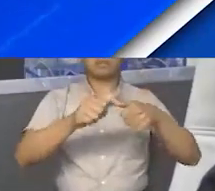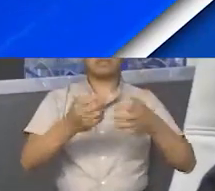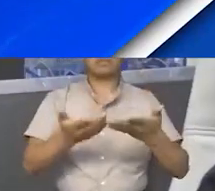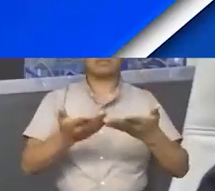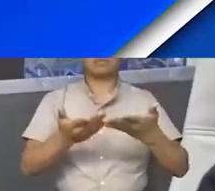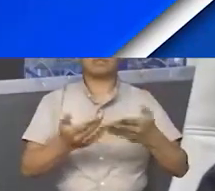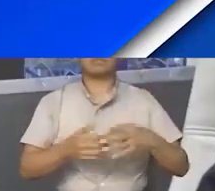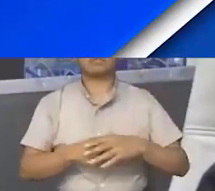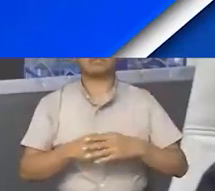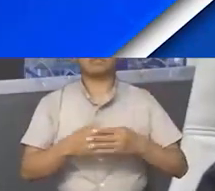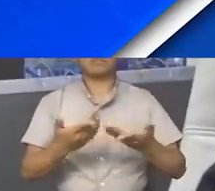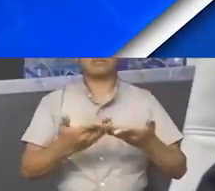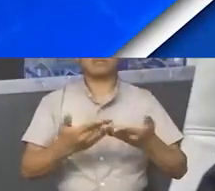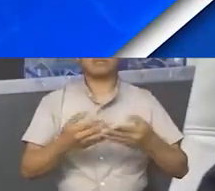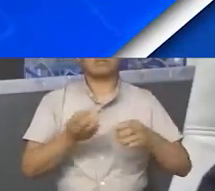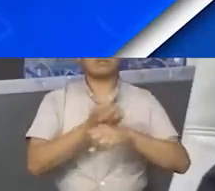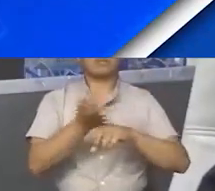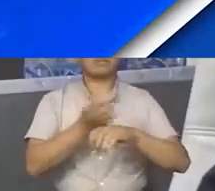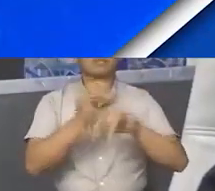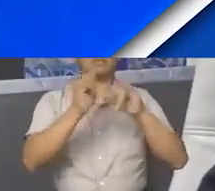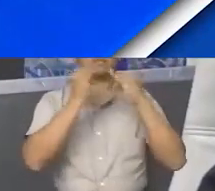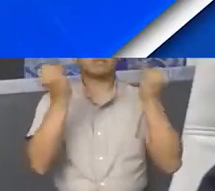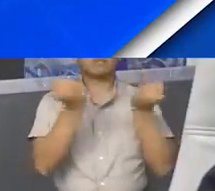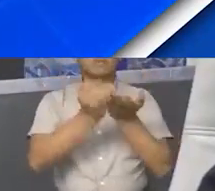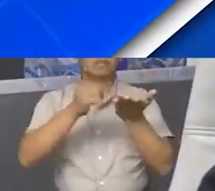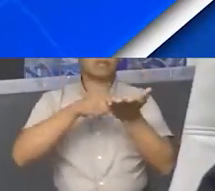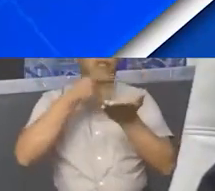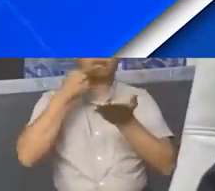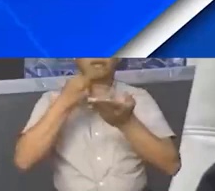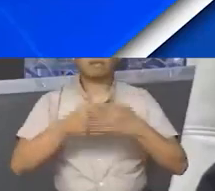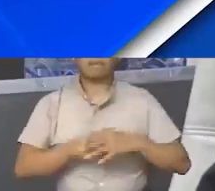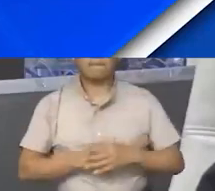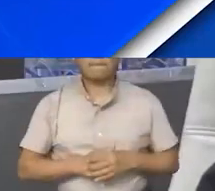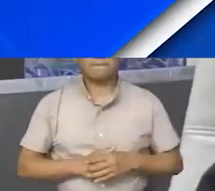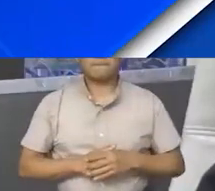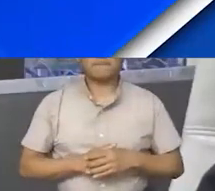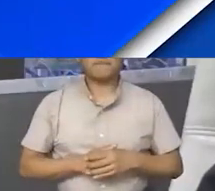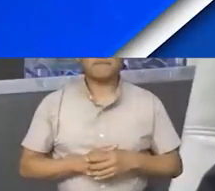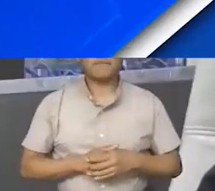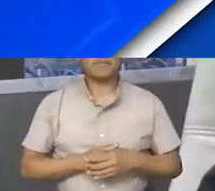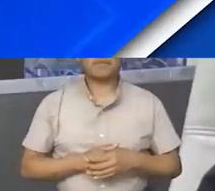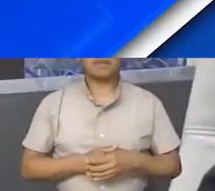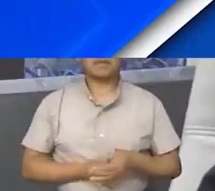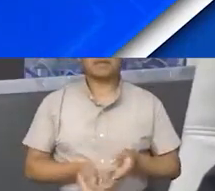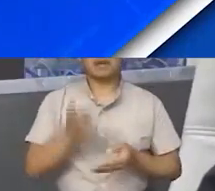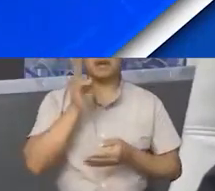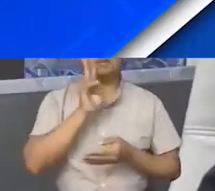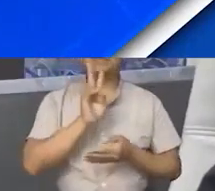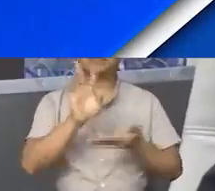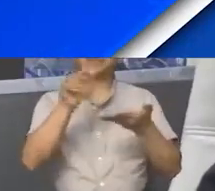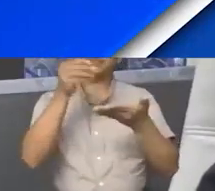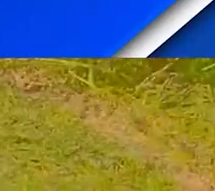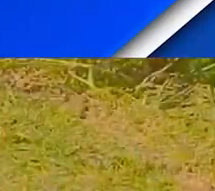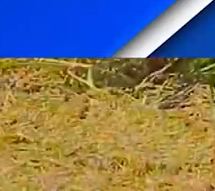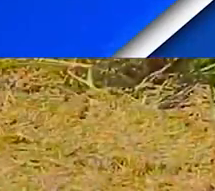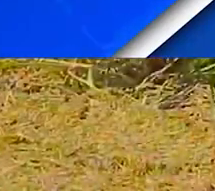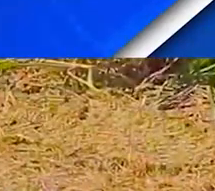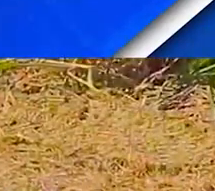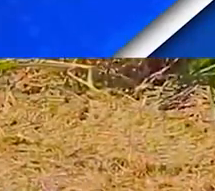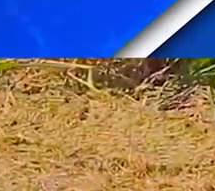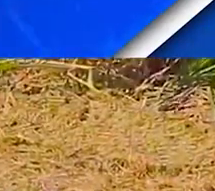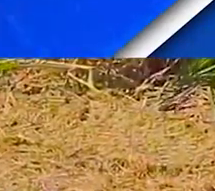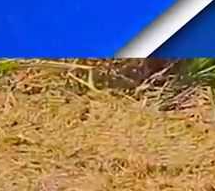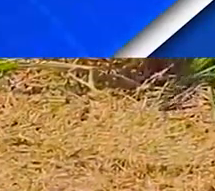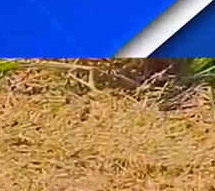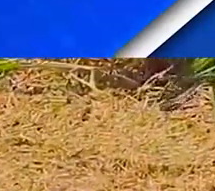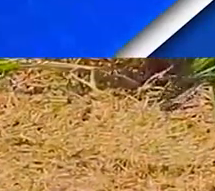el seno del Consejo Internacional del Azúcar, con vistas a su actualización. Datos del